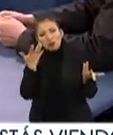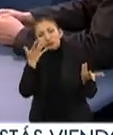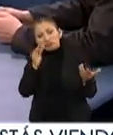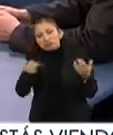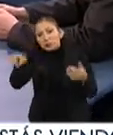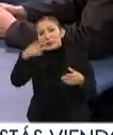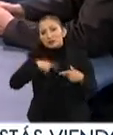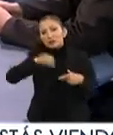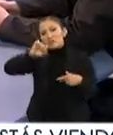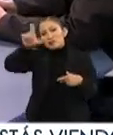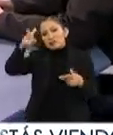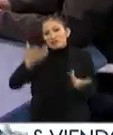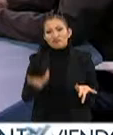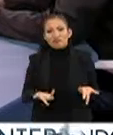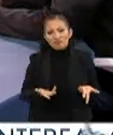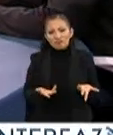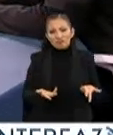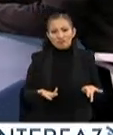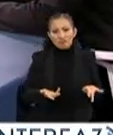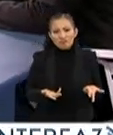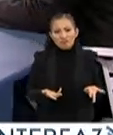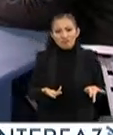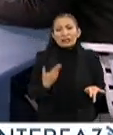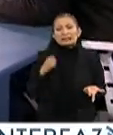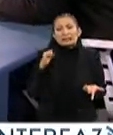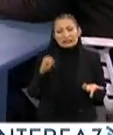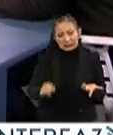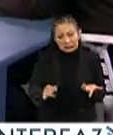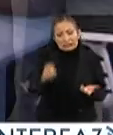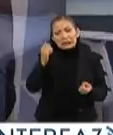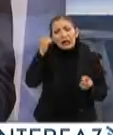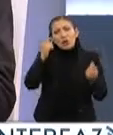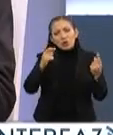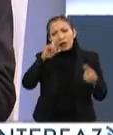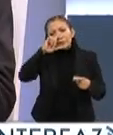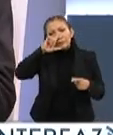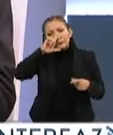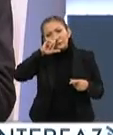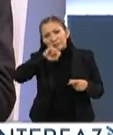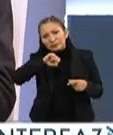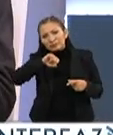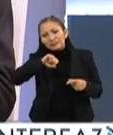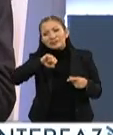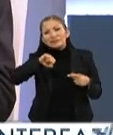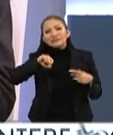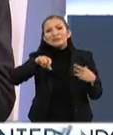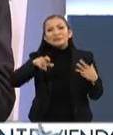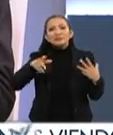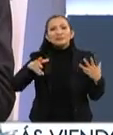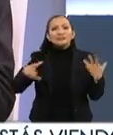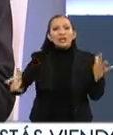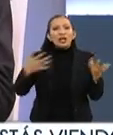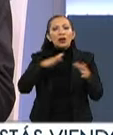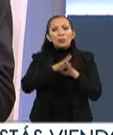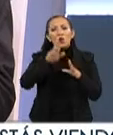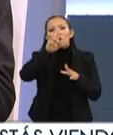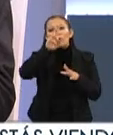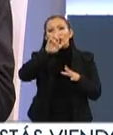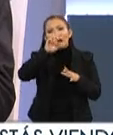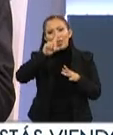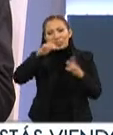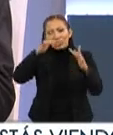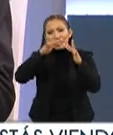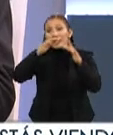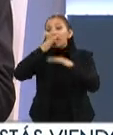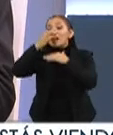En nuestros expertos. Claro. Entonces, sí reveló algunas fallas en cuanto a la red